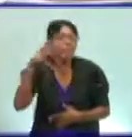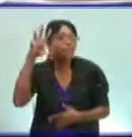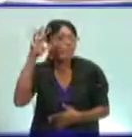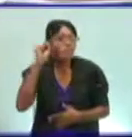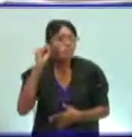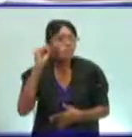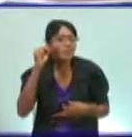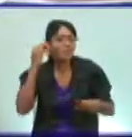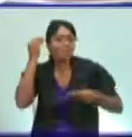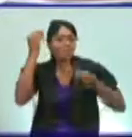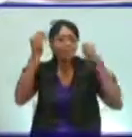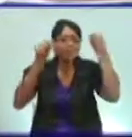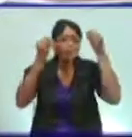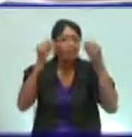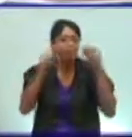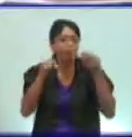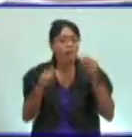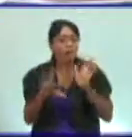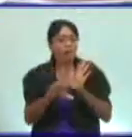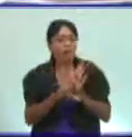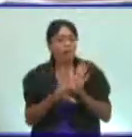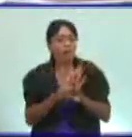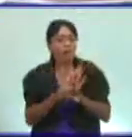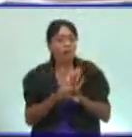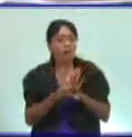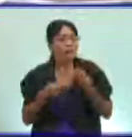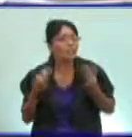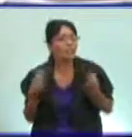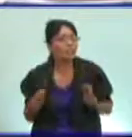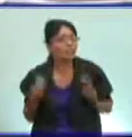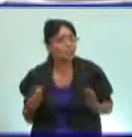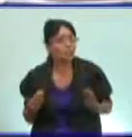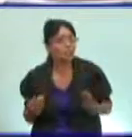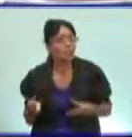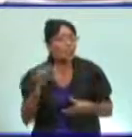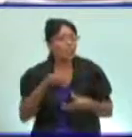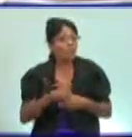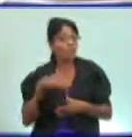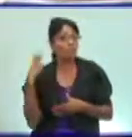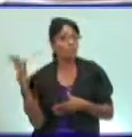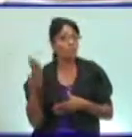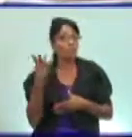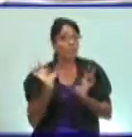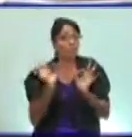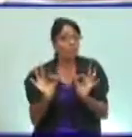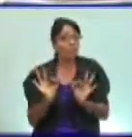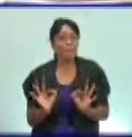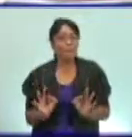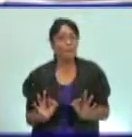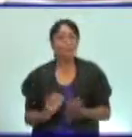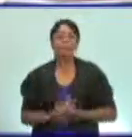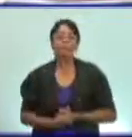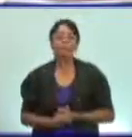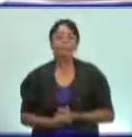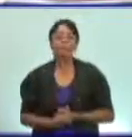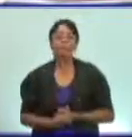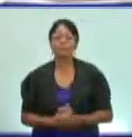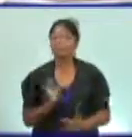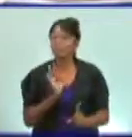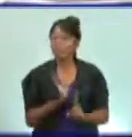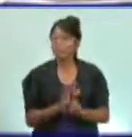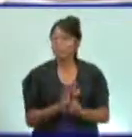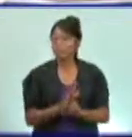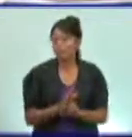leyes dentro de un fenómeno determinado. Vamos a comenzar a ejemplificar estas leyes, pero